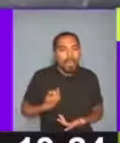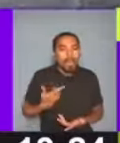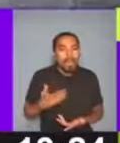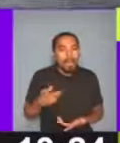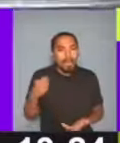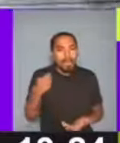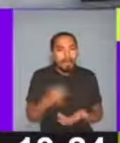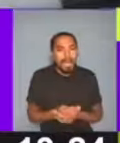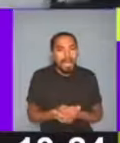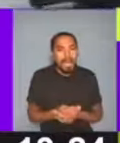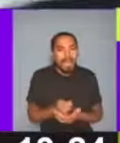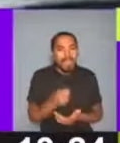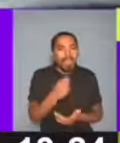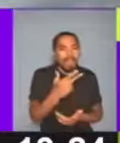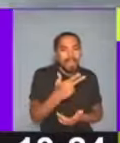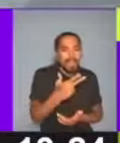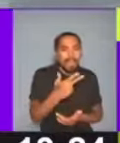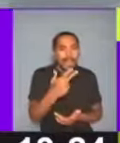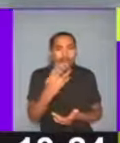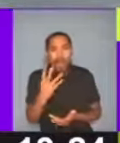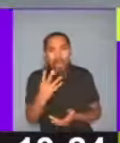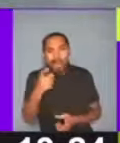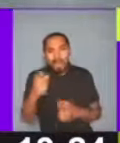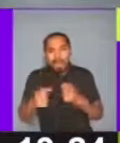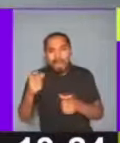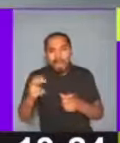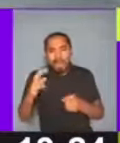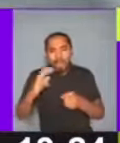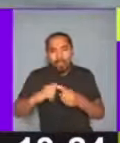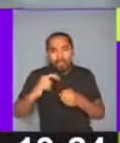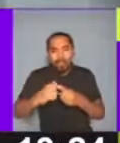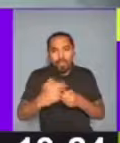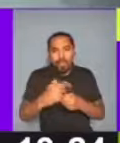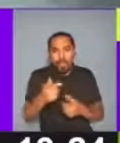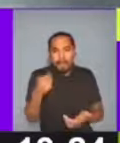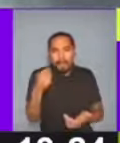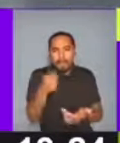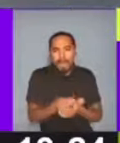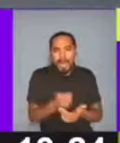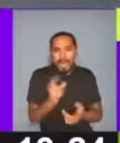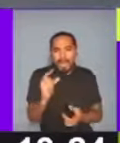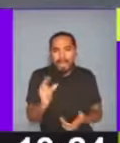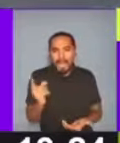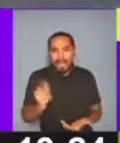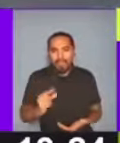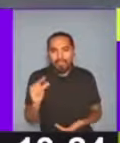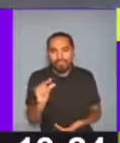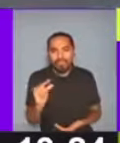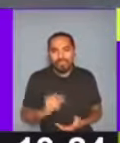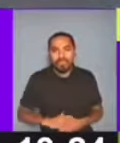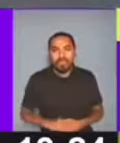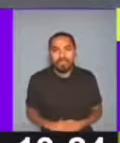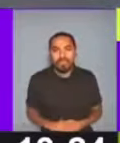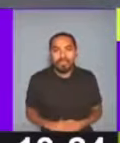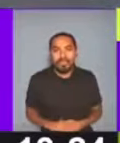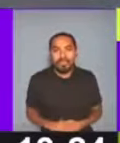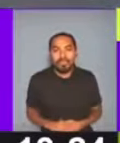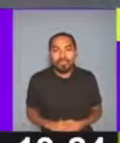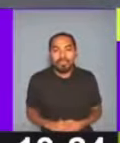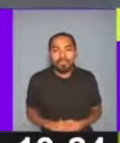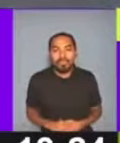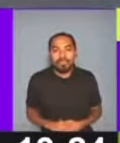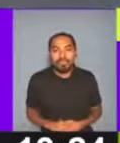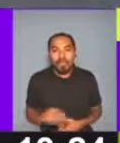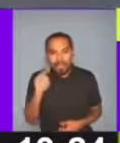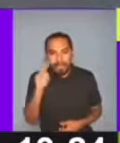tres o cuatro personas y poder tener entonces la posibilidad de regresar a los destinos. Entonces, lo que se está observando ahora es